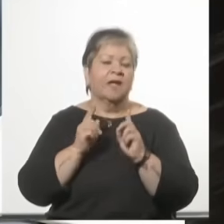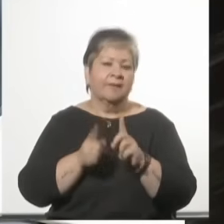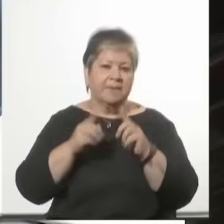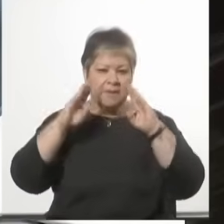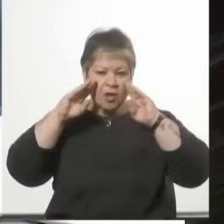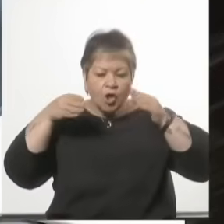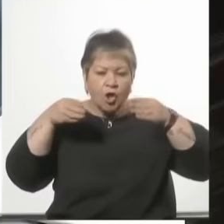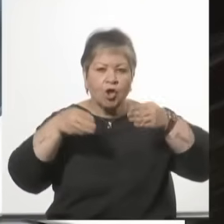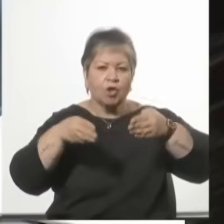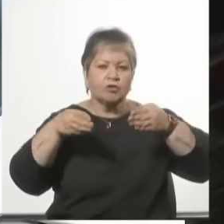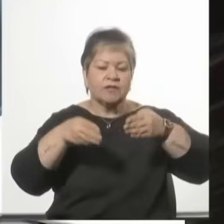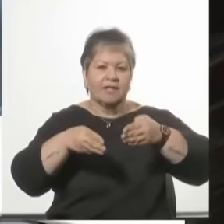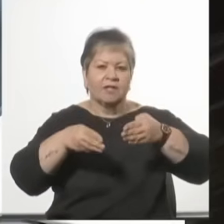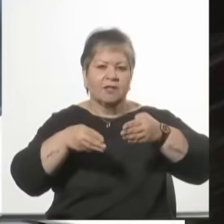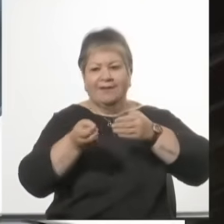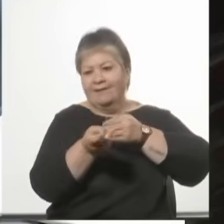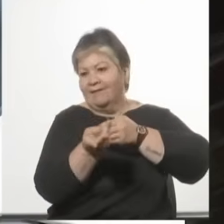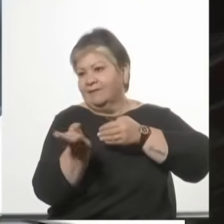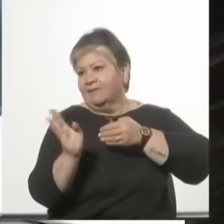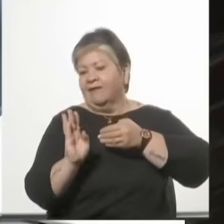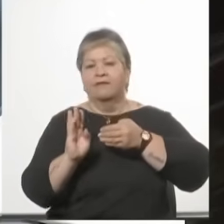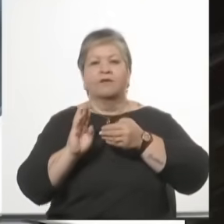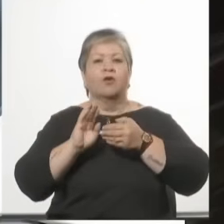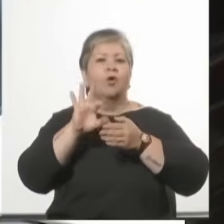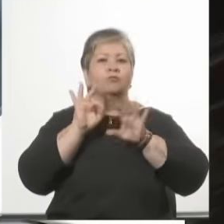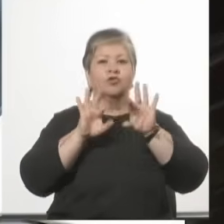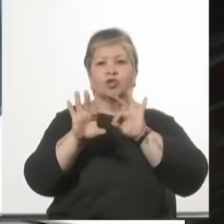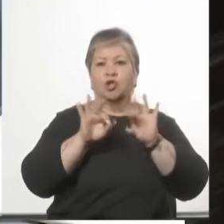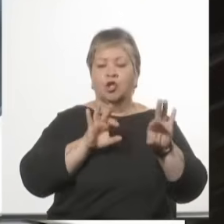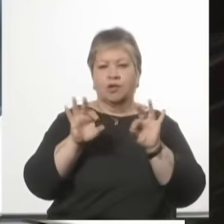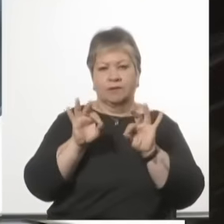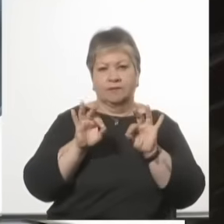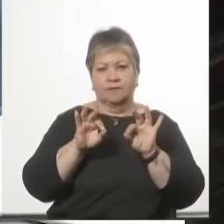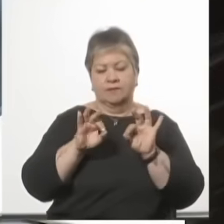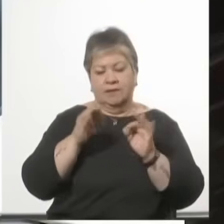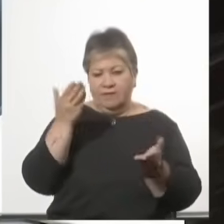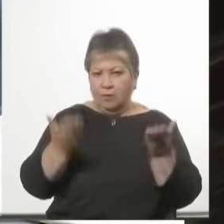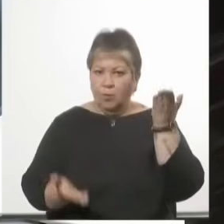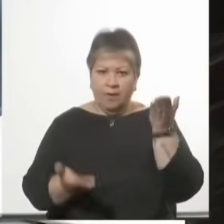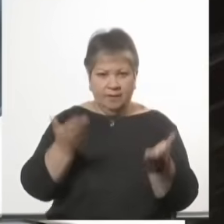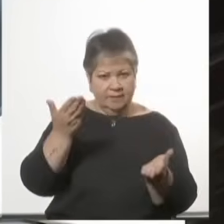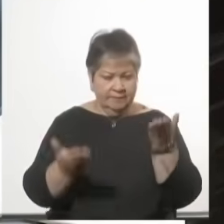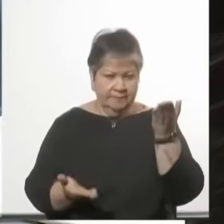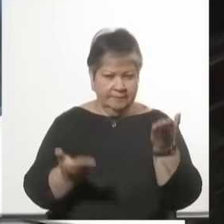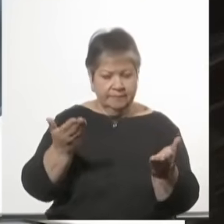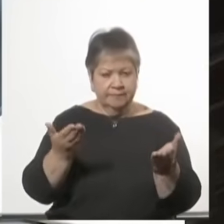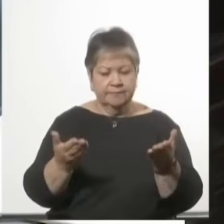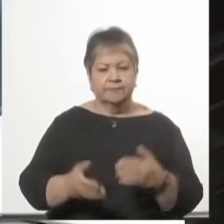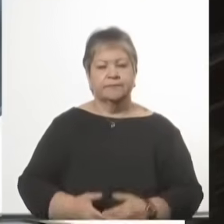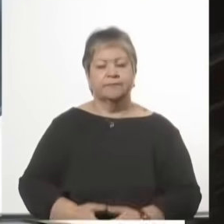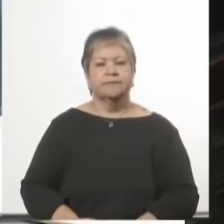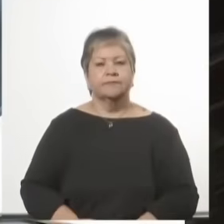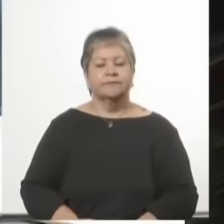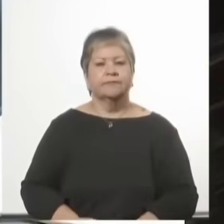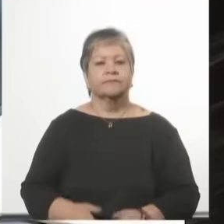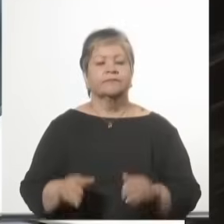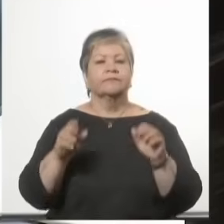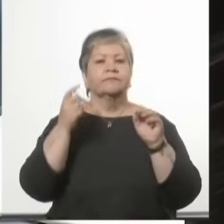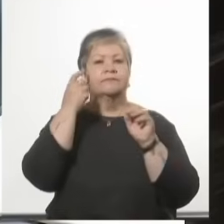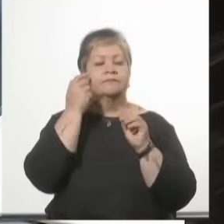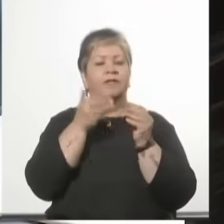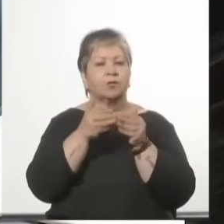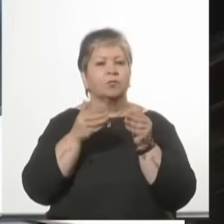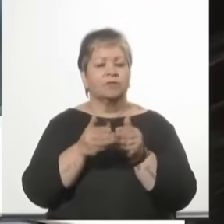consideradas dentro del abanico de opciones que se continúan evaluando. Con respecto a